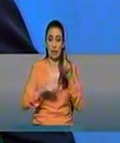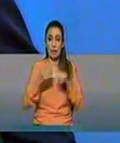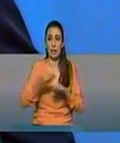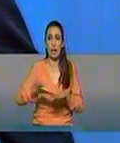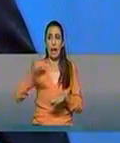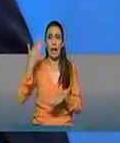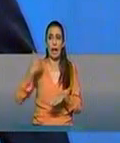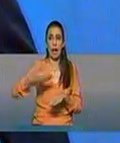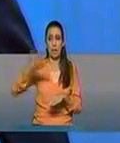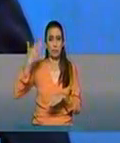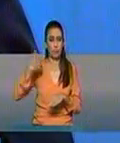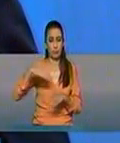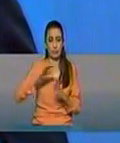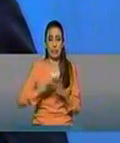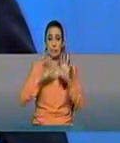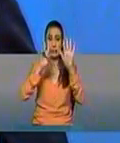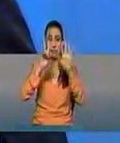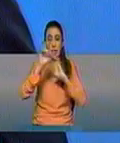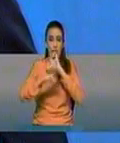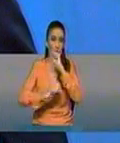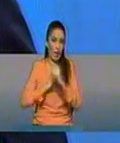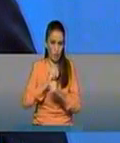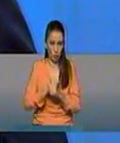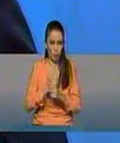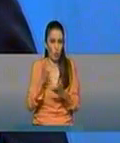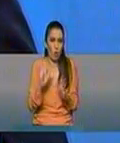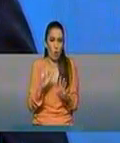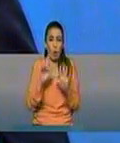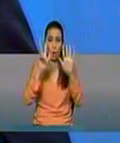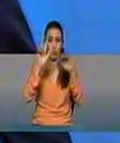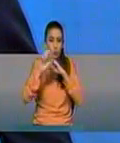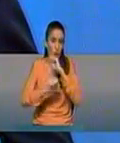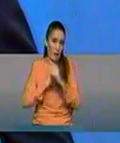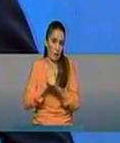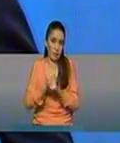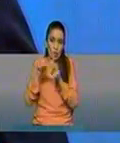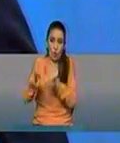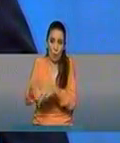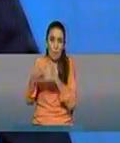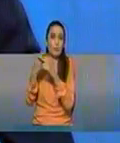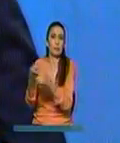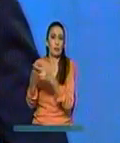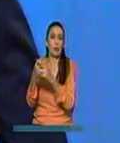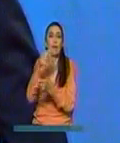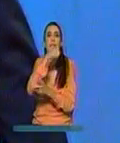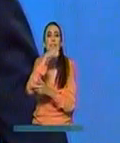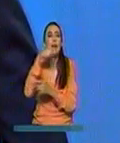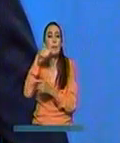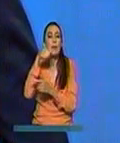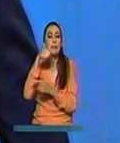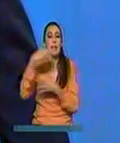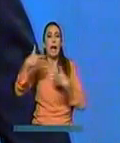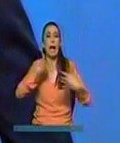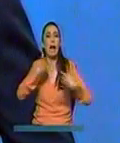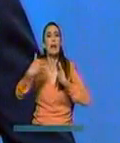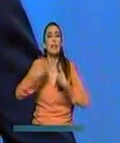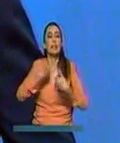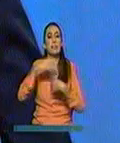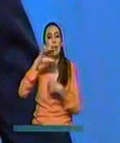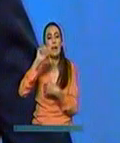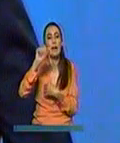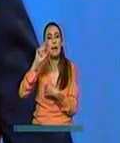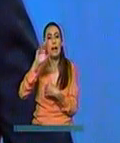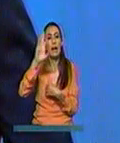esto empezó más o menos hace 7 años aquí en el país, 7, 8 años. El boom de la cerveza artesanal. El boom de la cerveza, empezaron algunas hace